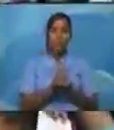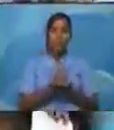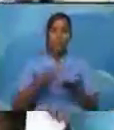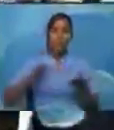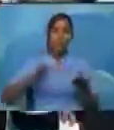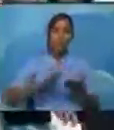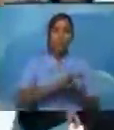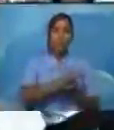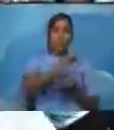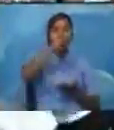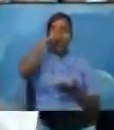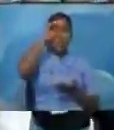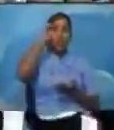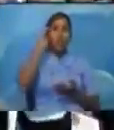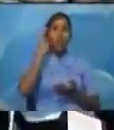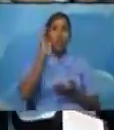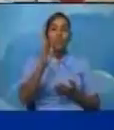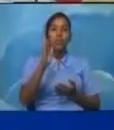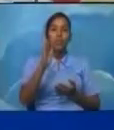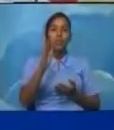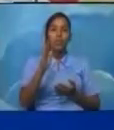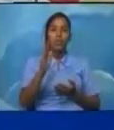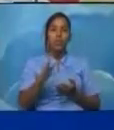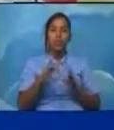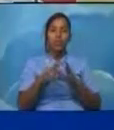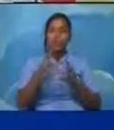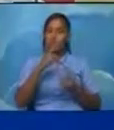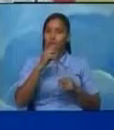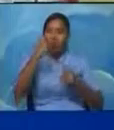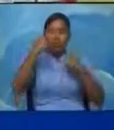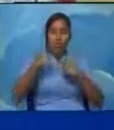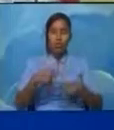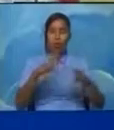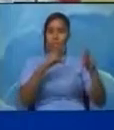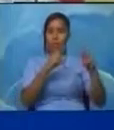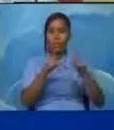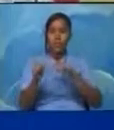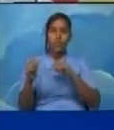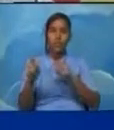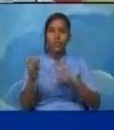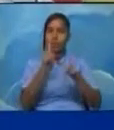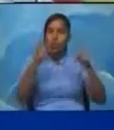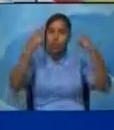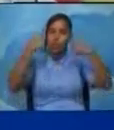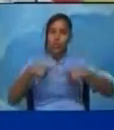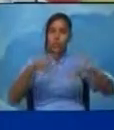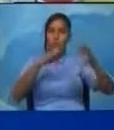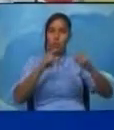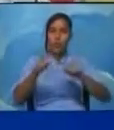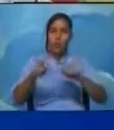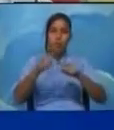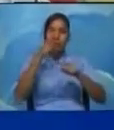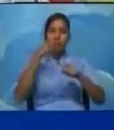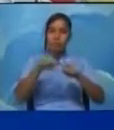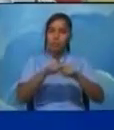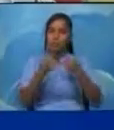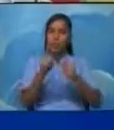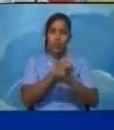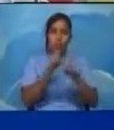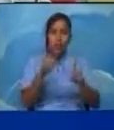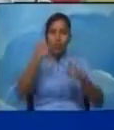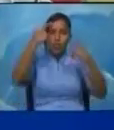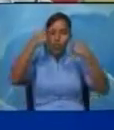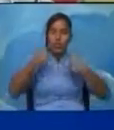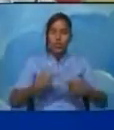¡Gloria! ¡Gloria a Dios! No somos de azúcar. No somos de papelón ni somos